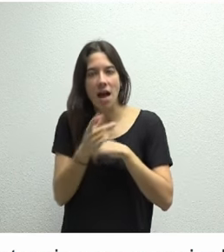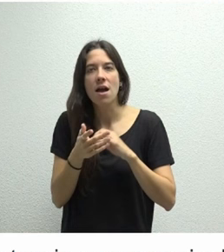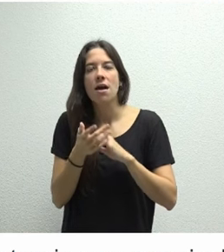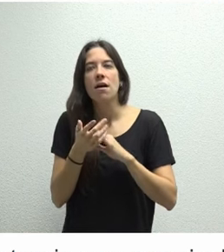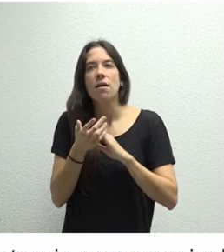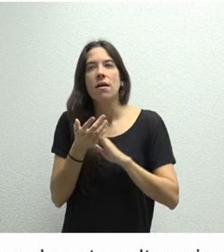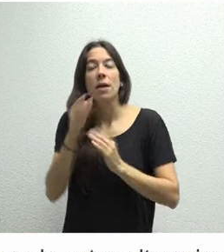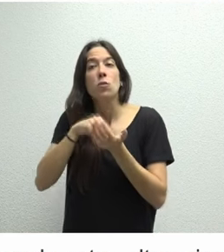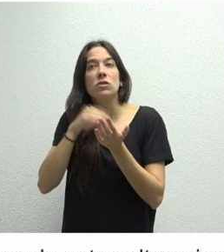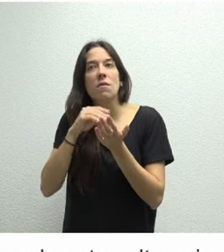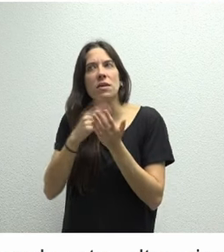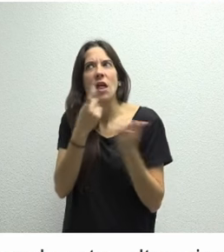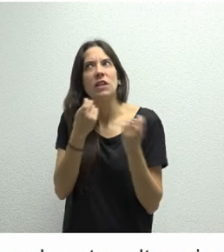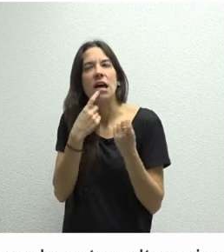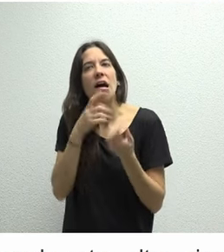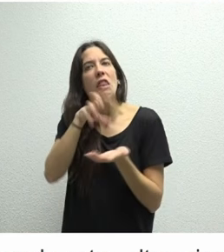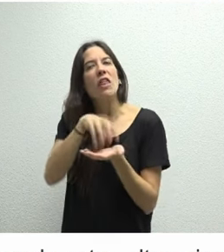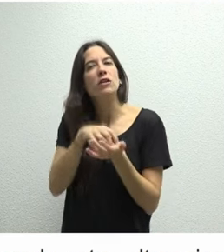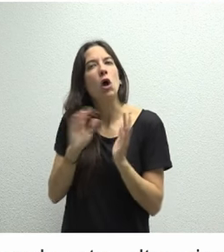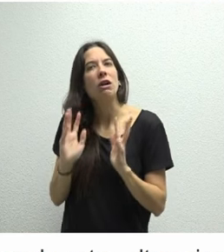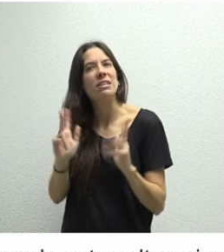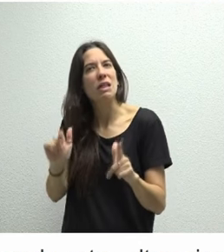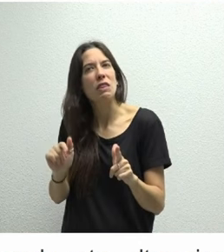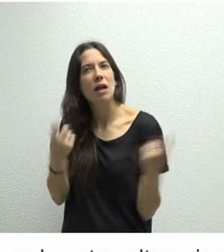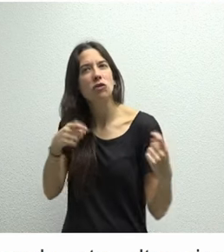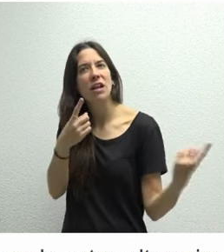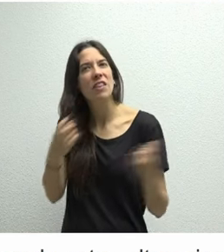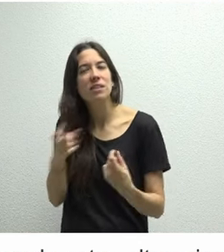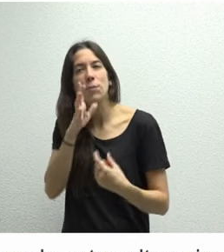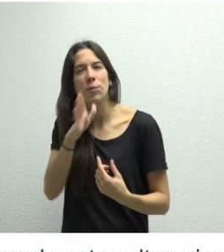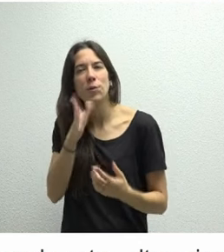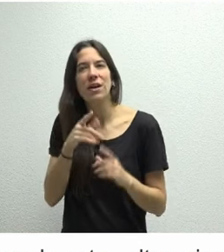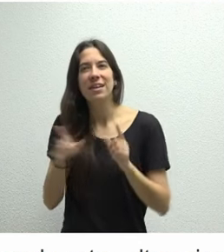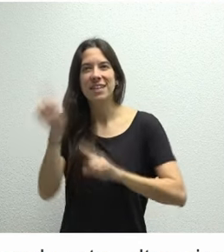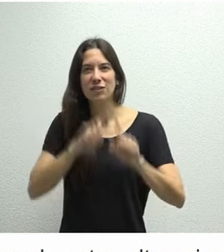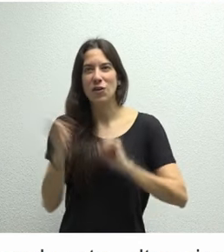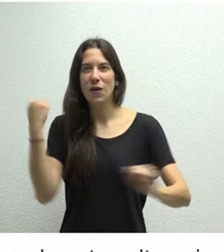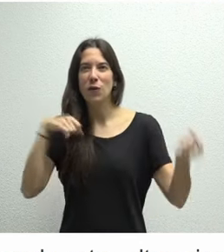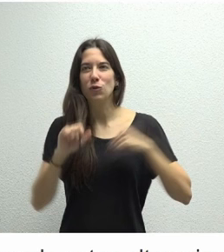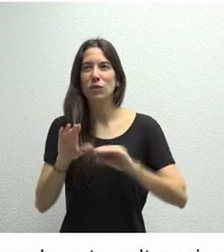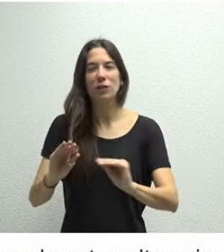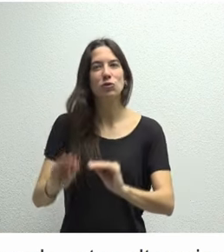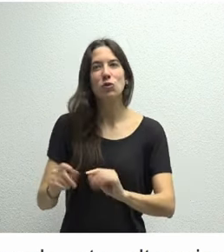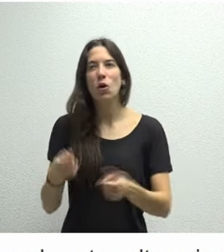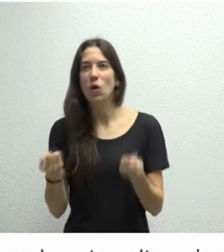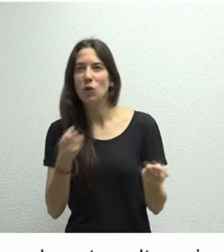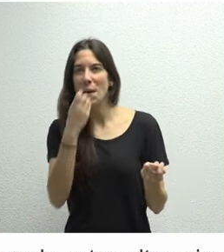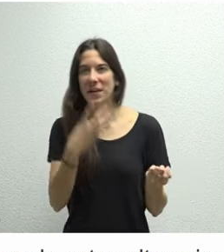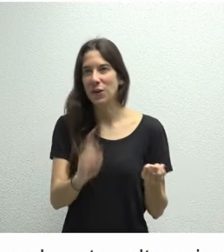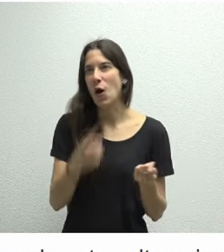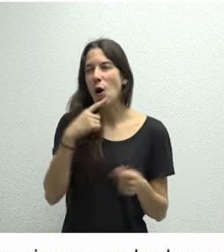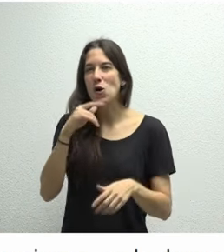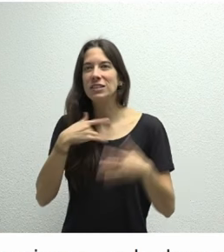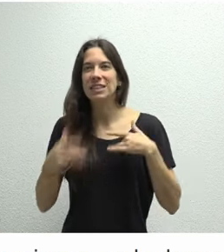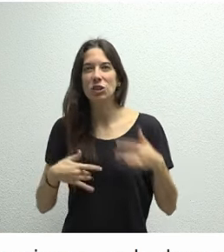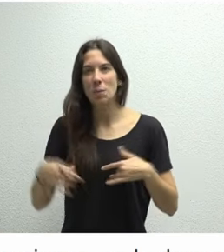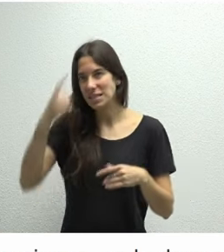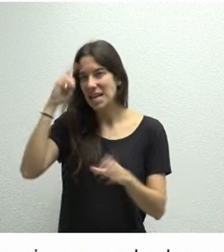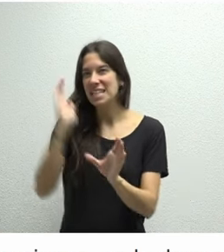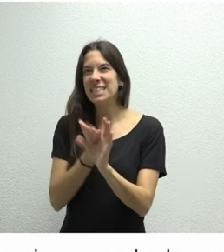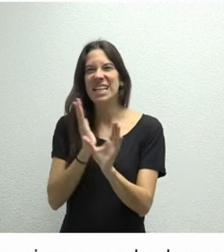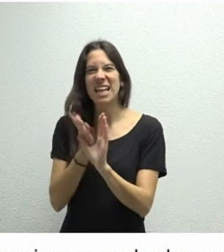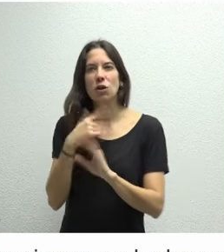centros residenciales Porque no manejamos bien los trastornos de conducta y los síntomas psiquiátricos que está apareciendo la